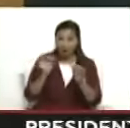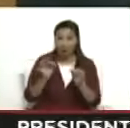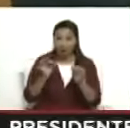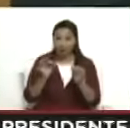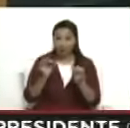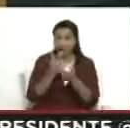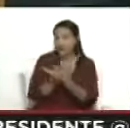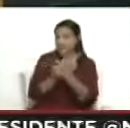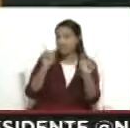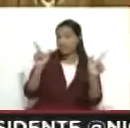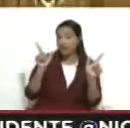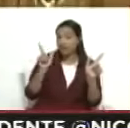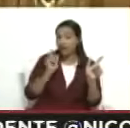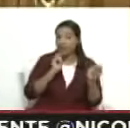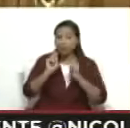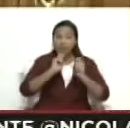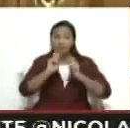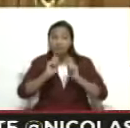prensa?